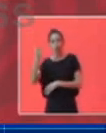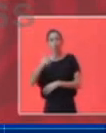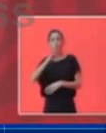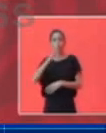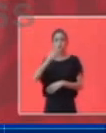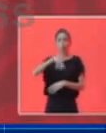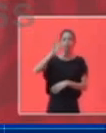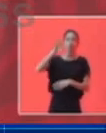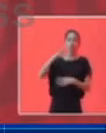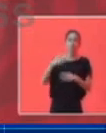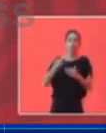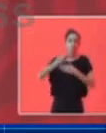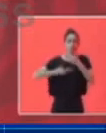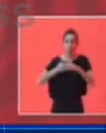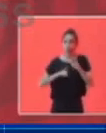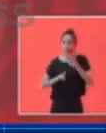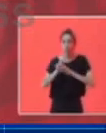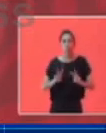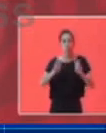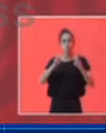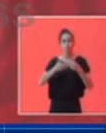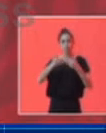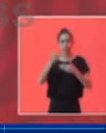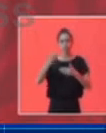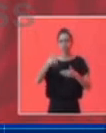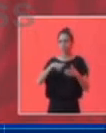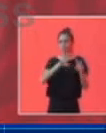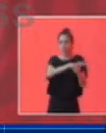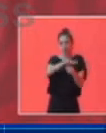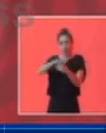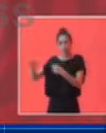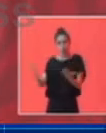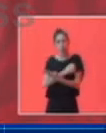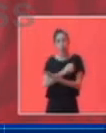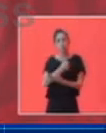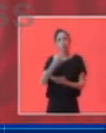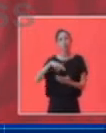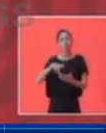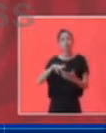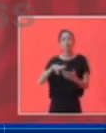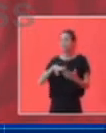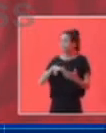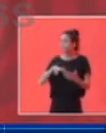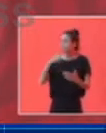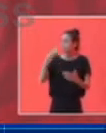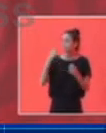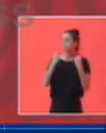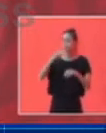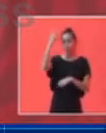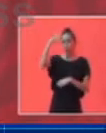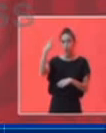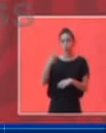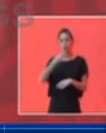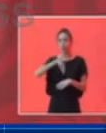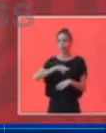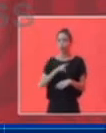pretenda él y quien manda en él, porque no nos engañemos, esto lo hace Bolaños no porque sea iniciativa suya, sino porque se lo